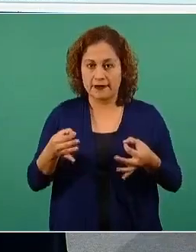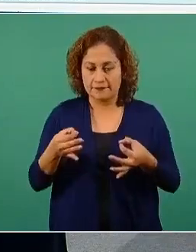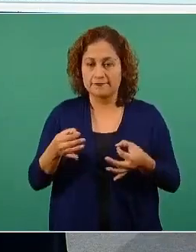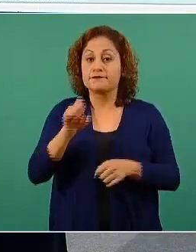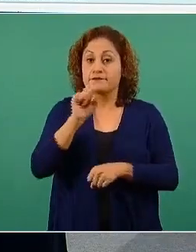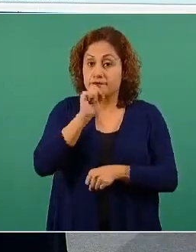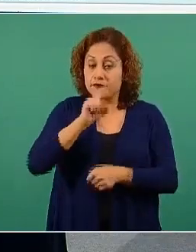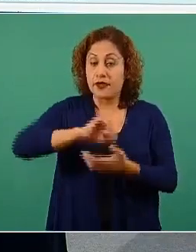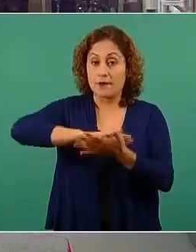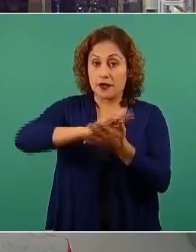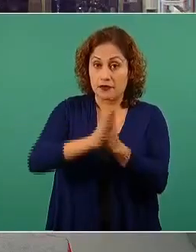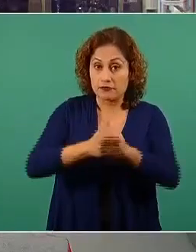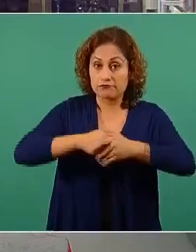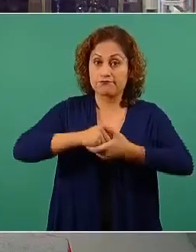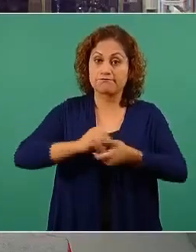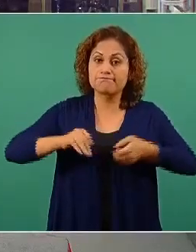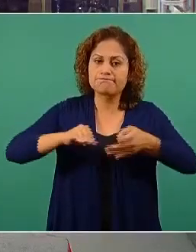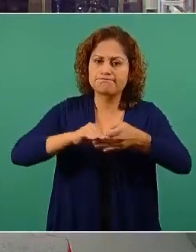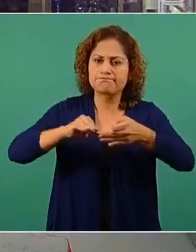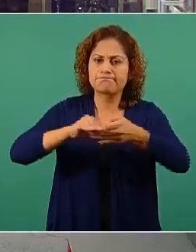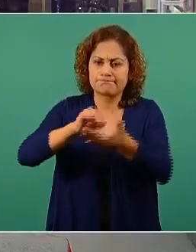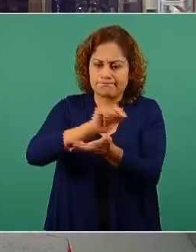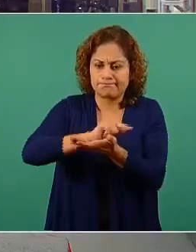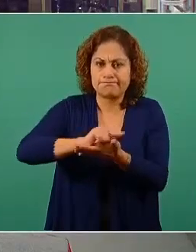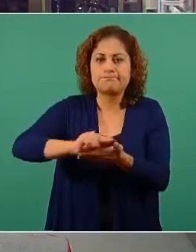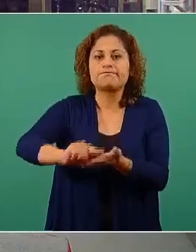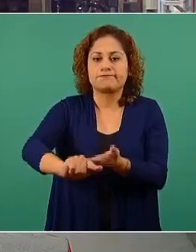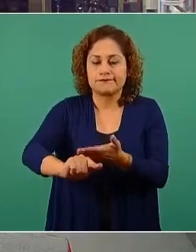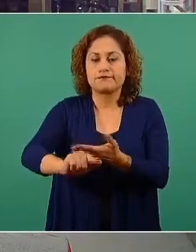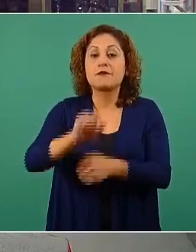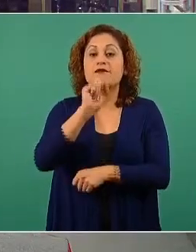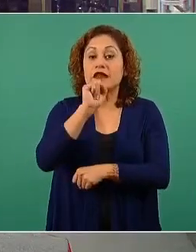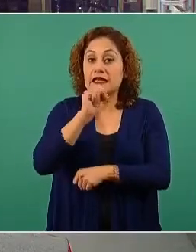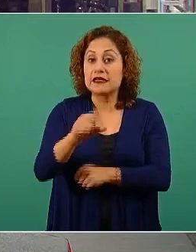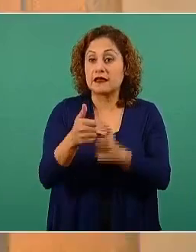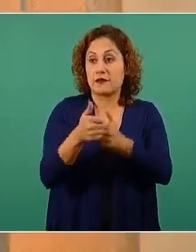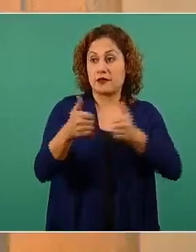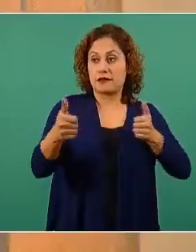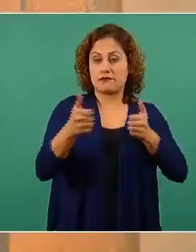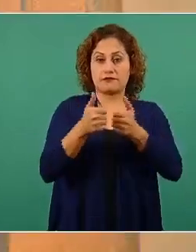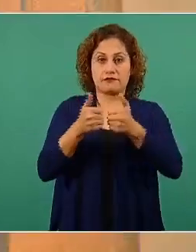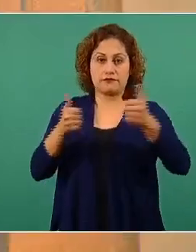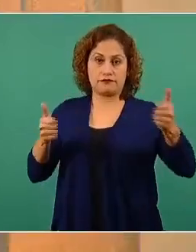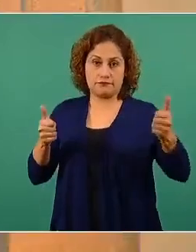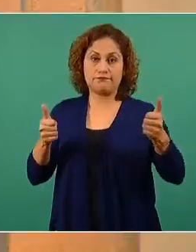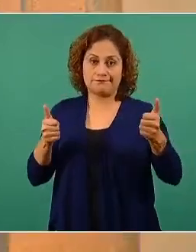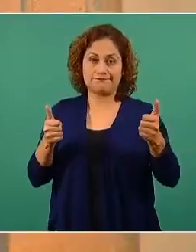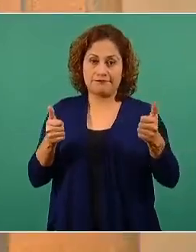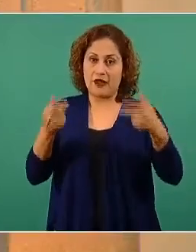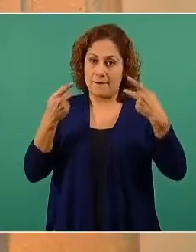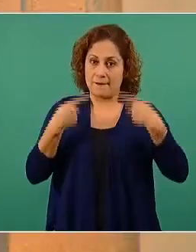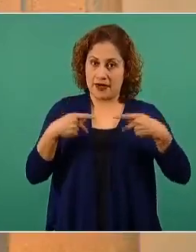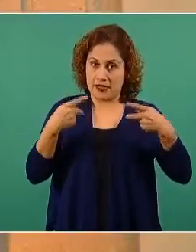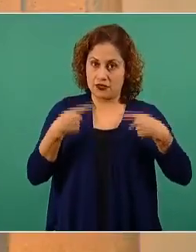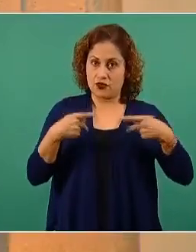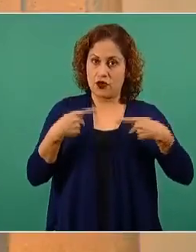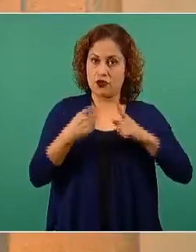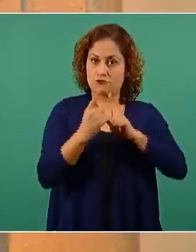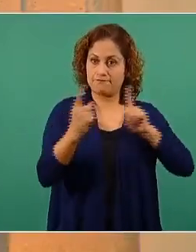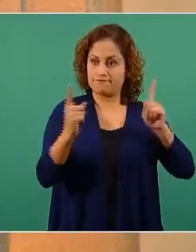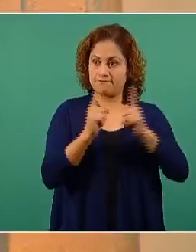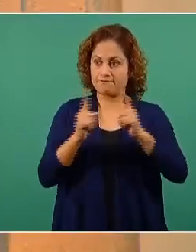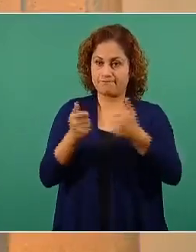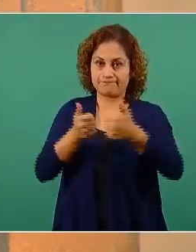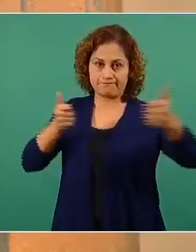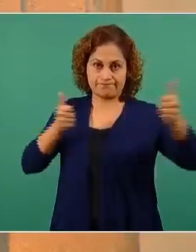lavado constante de manos y mantenernos lo más, digamos, 1,5 metros, 2 metros de distancia de